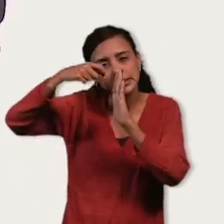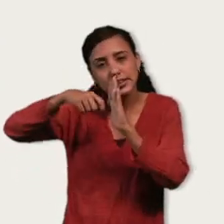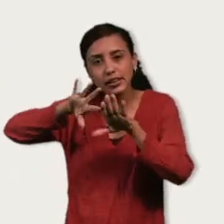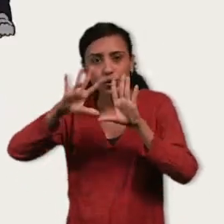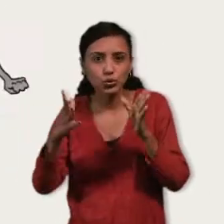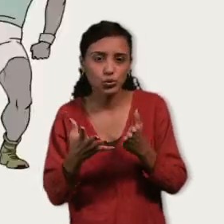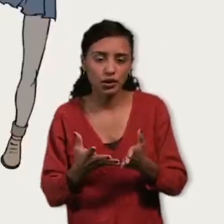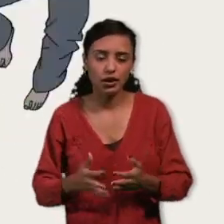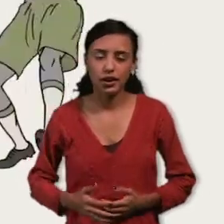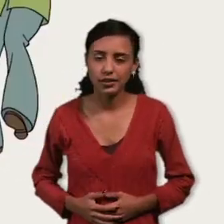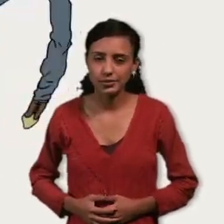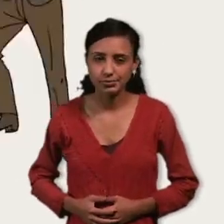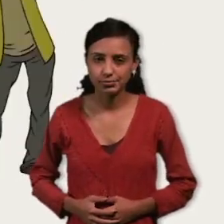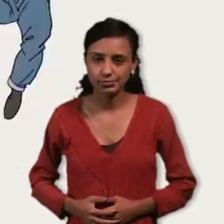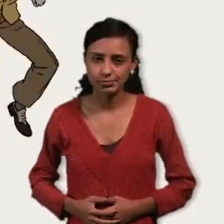general.